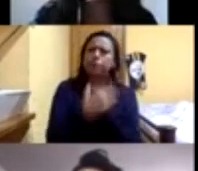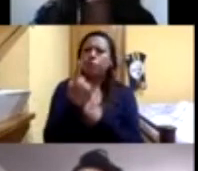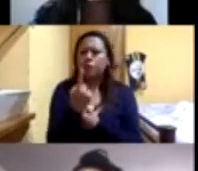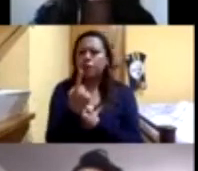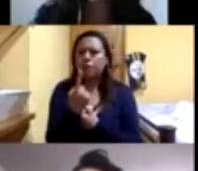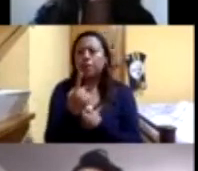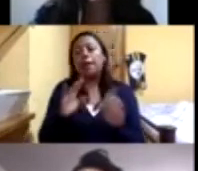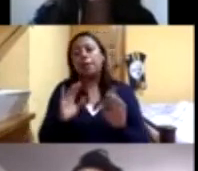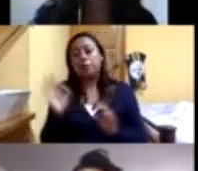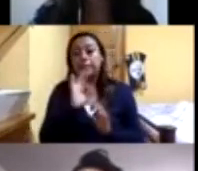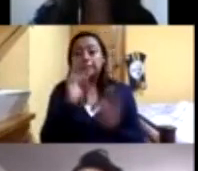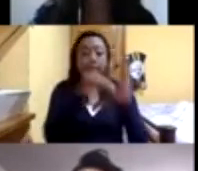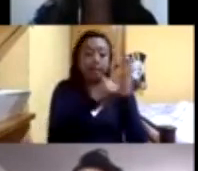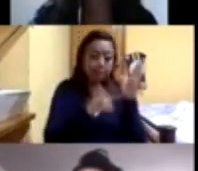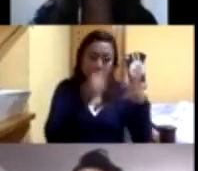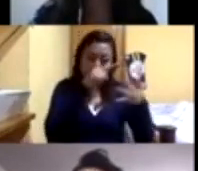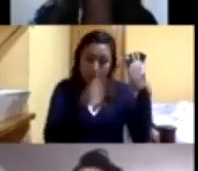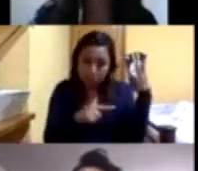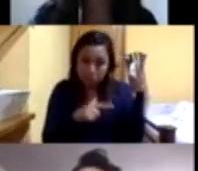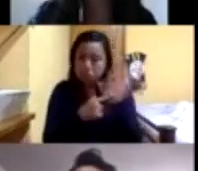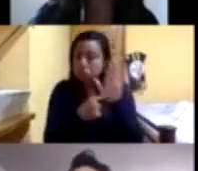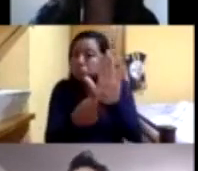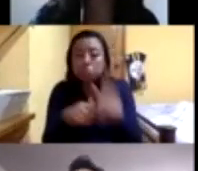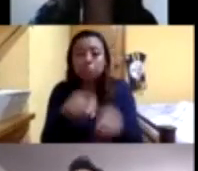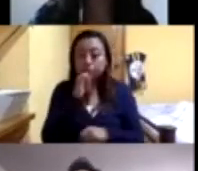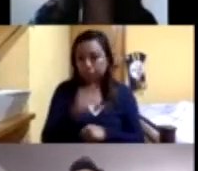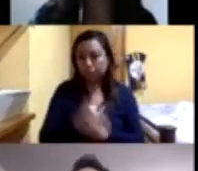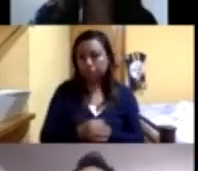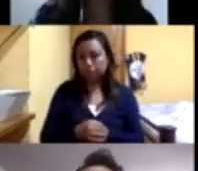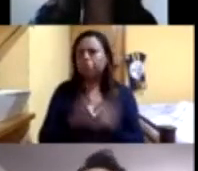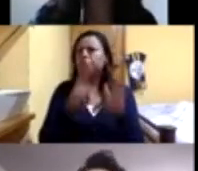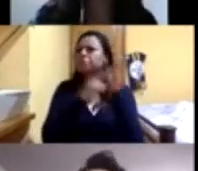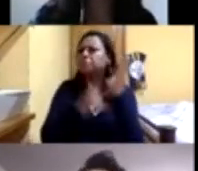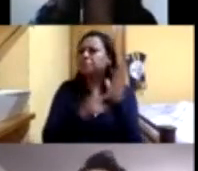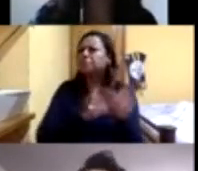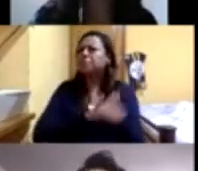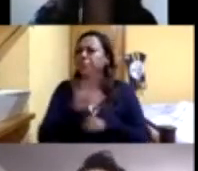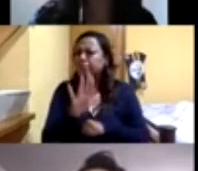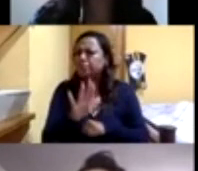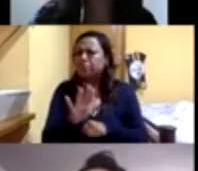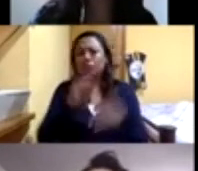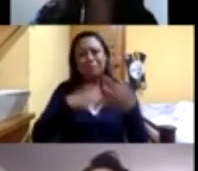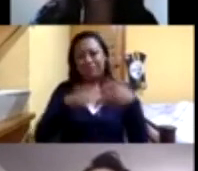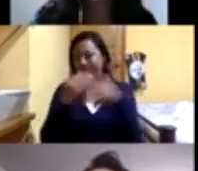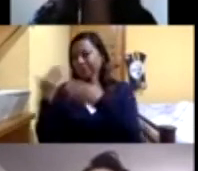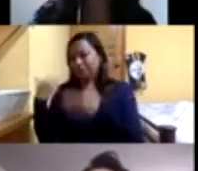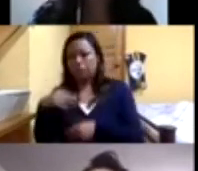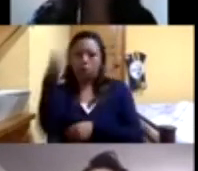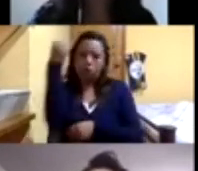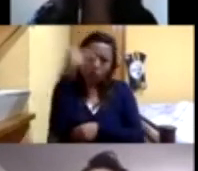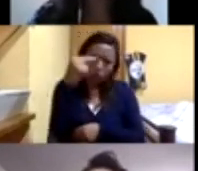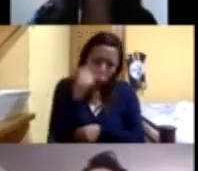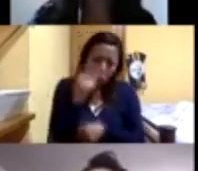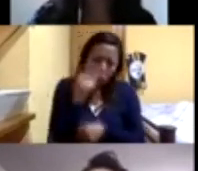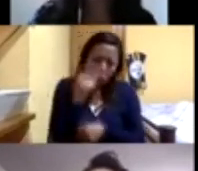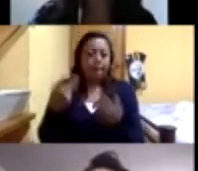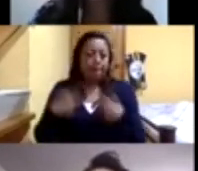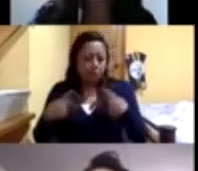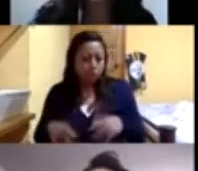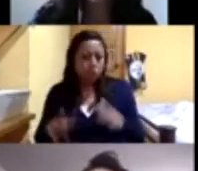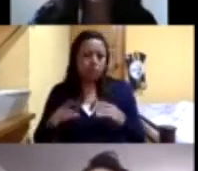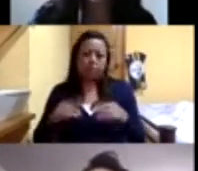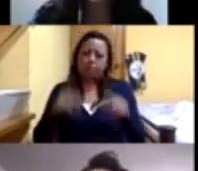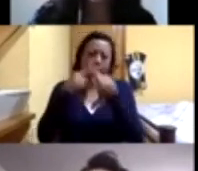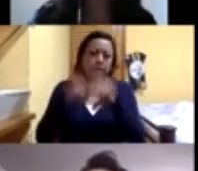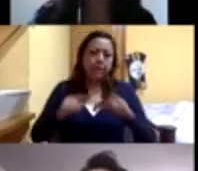que se establecen en los que mencionamos hace un momento, todos los requisitos, el nombre, el sujeto obligado, el instituto lo puede prevenir